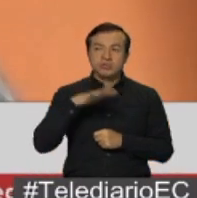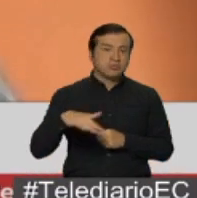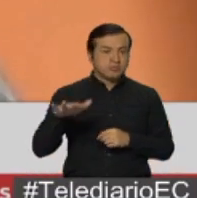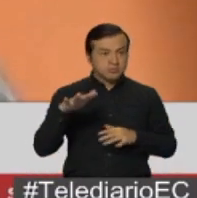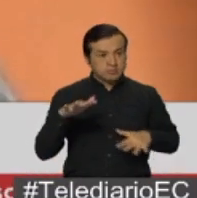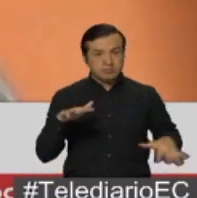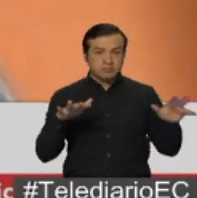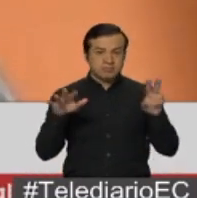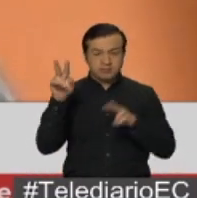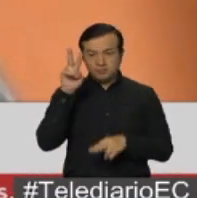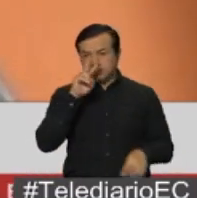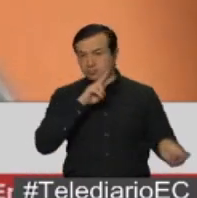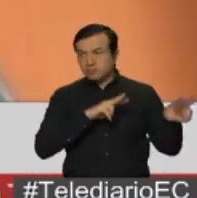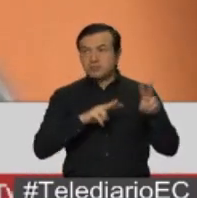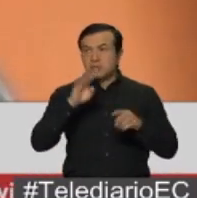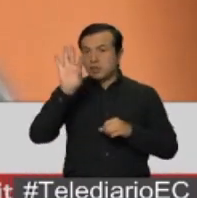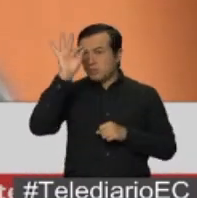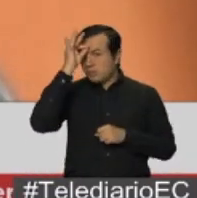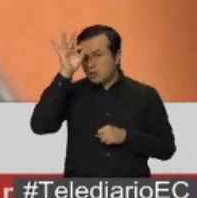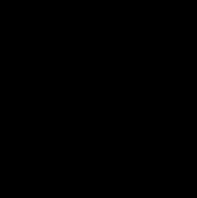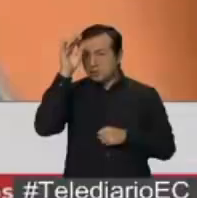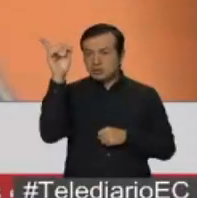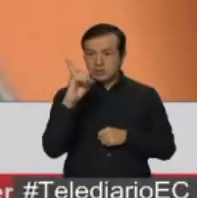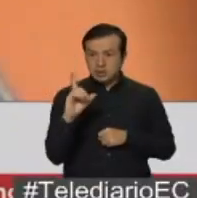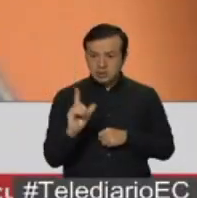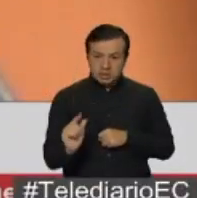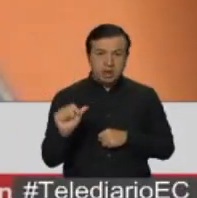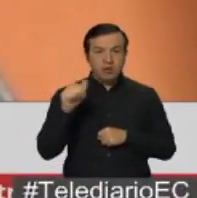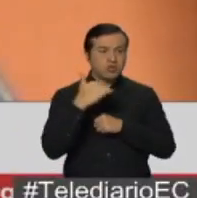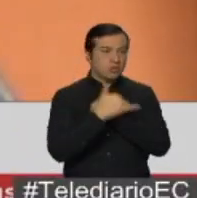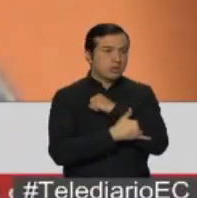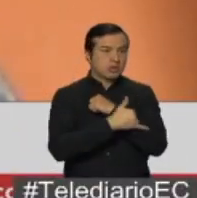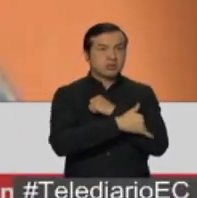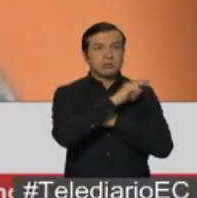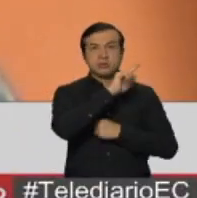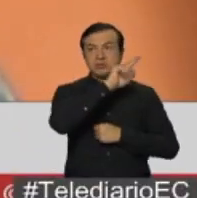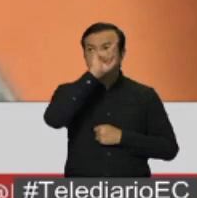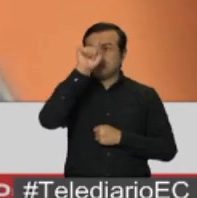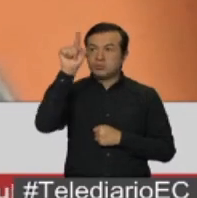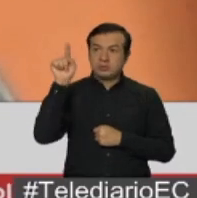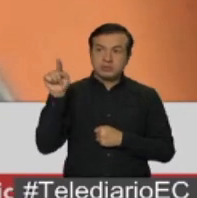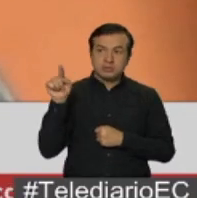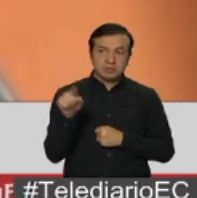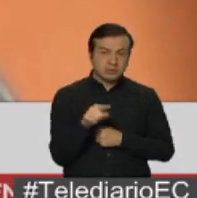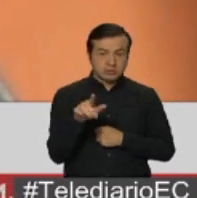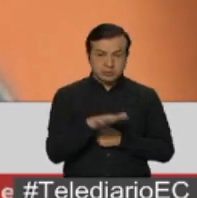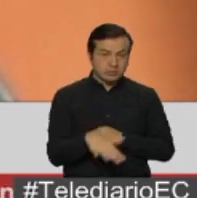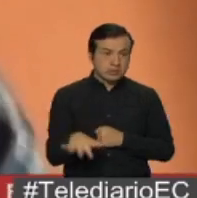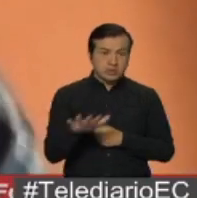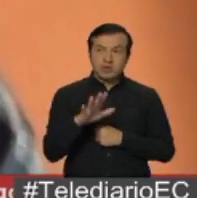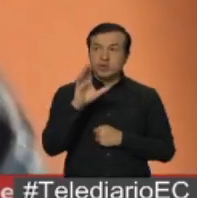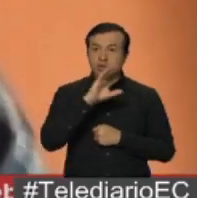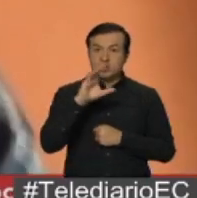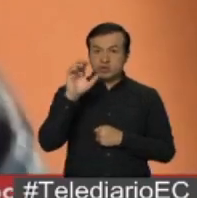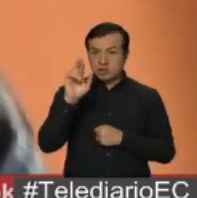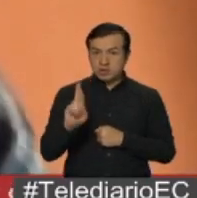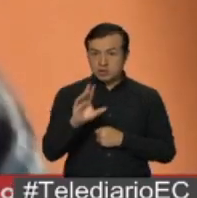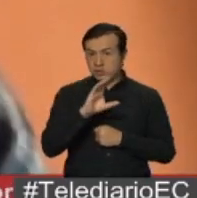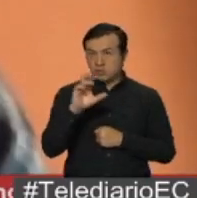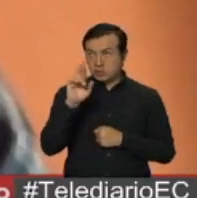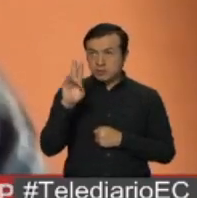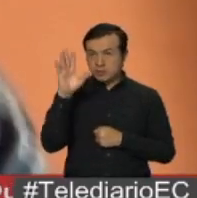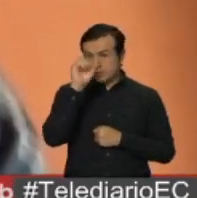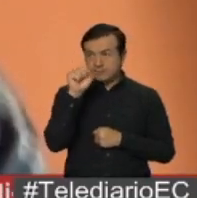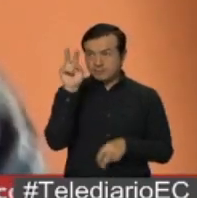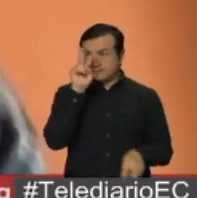estos estudios se hicieron en parís en italia en los lugares más y en algo más cerca pues recientemente en costa rica también se logró